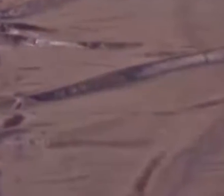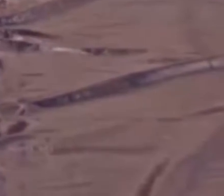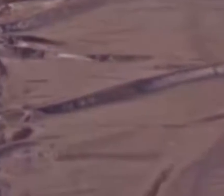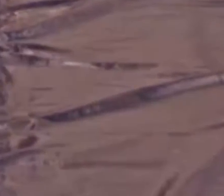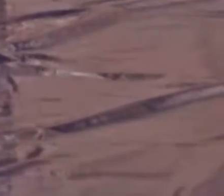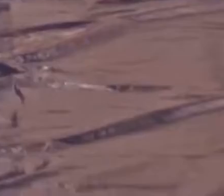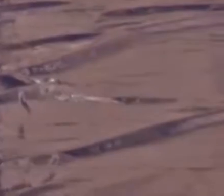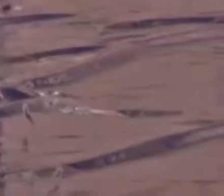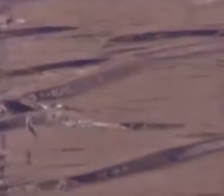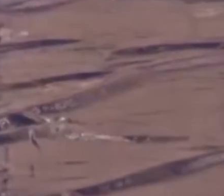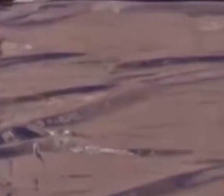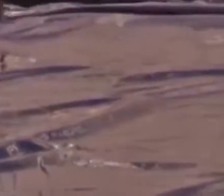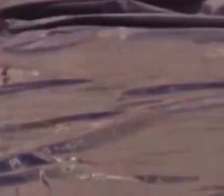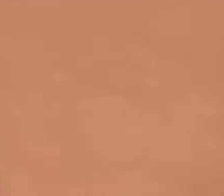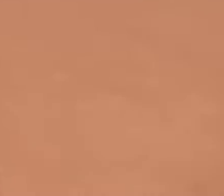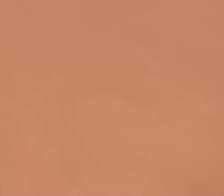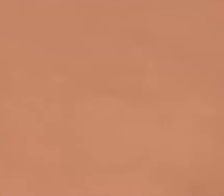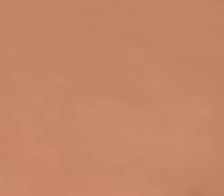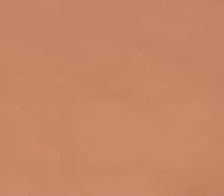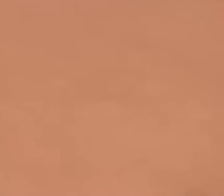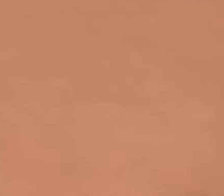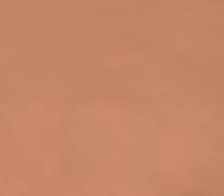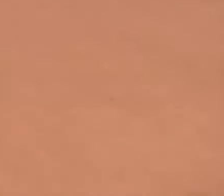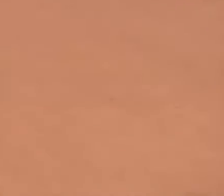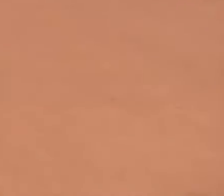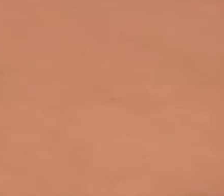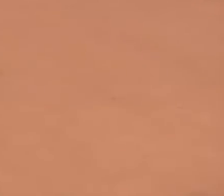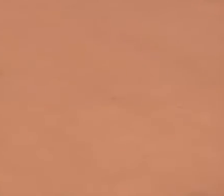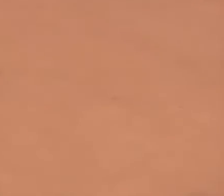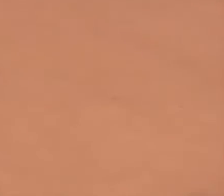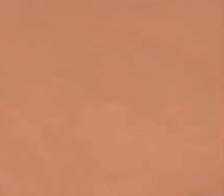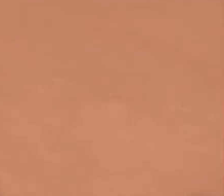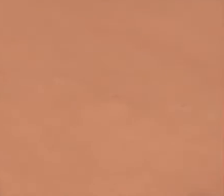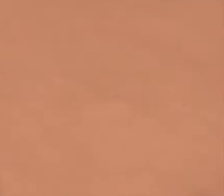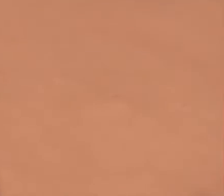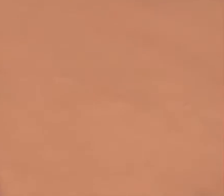y piden una pronta solución teniendo en cuenta que el agua está deteriorando la implementación deportiva.